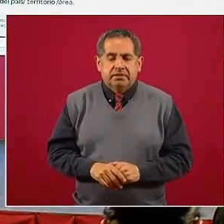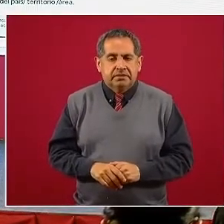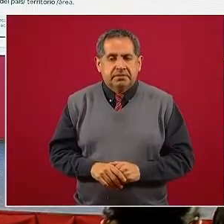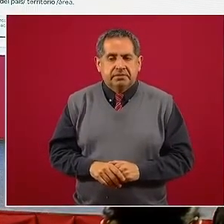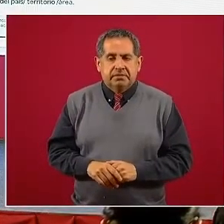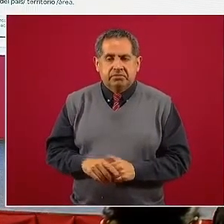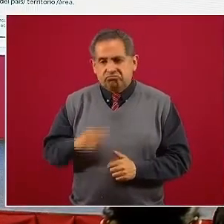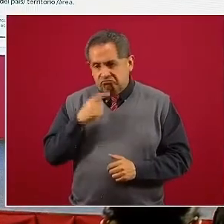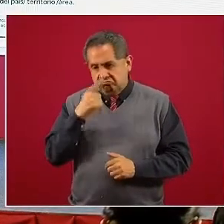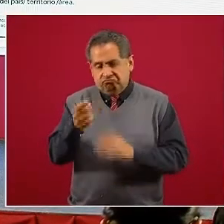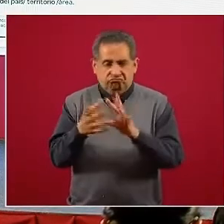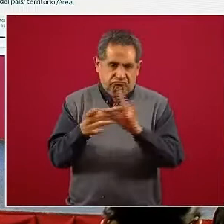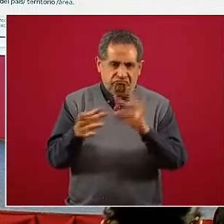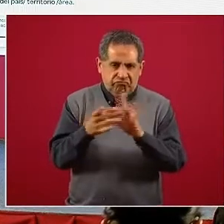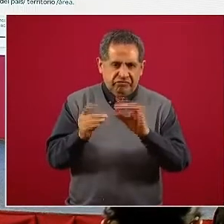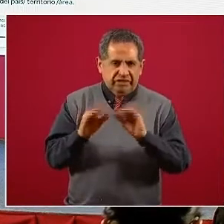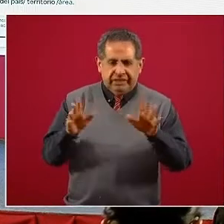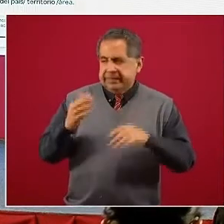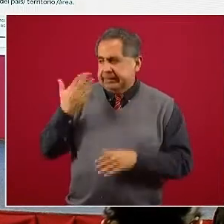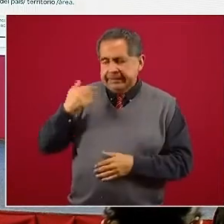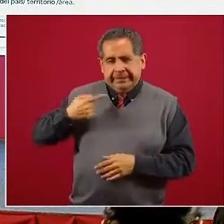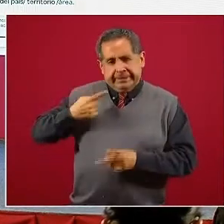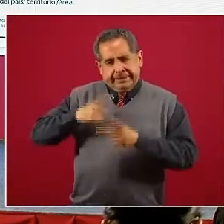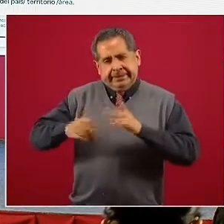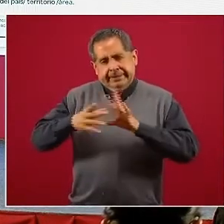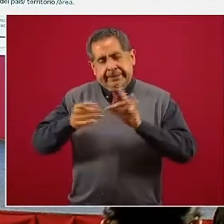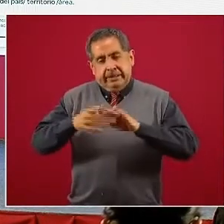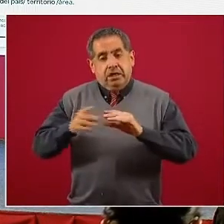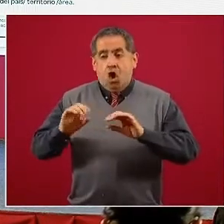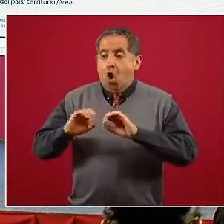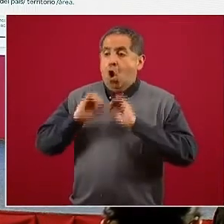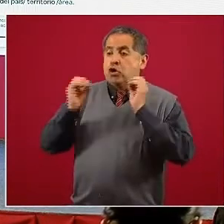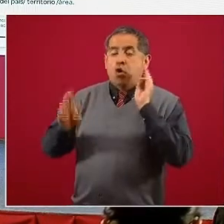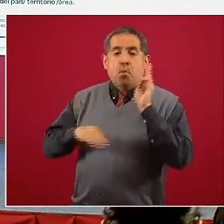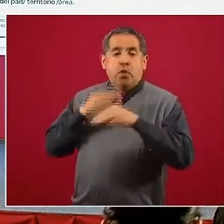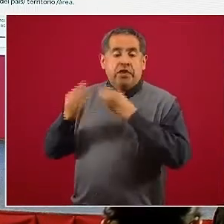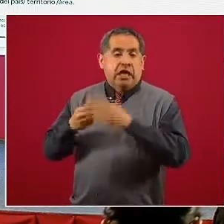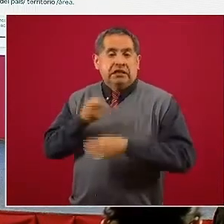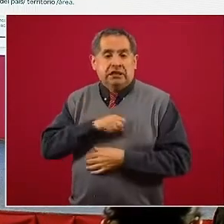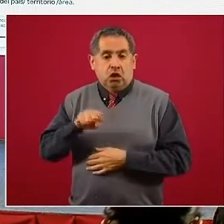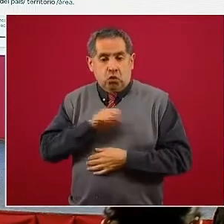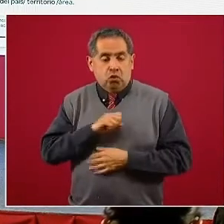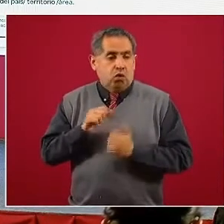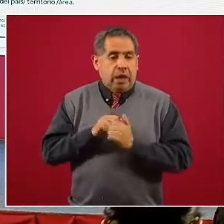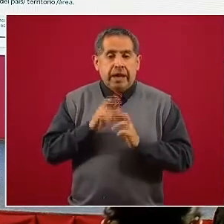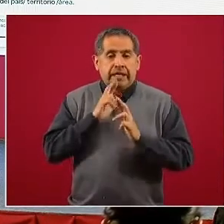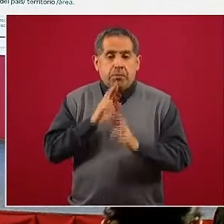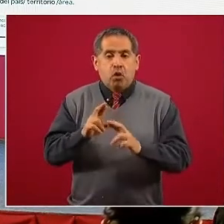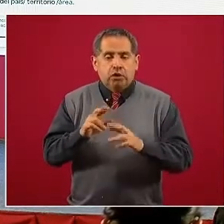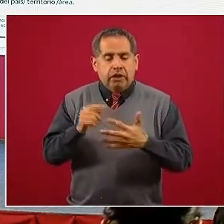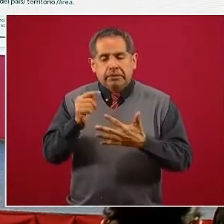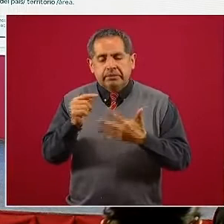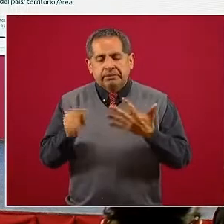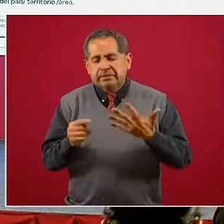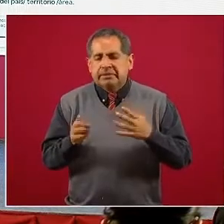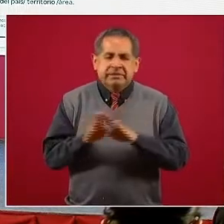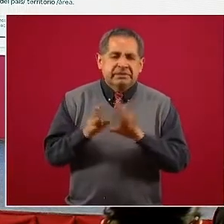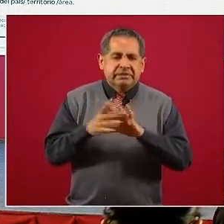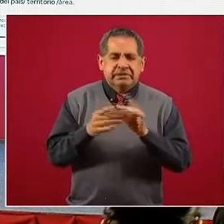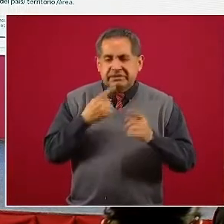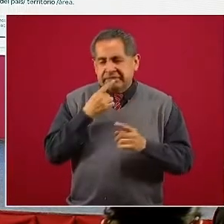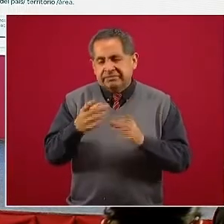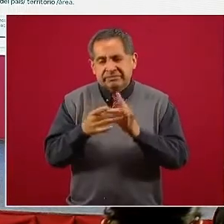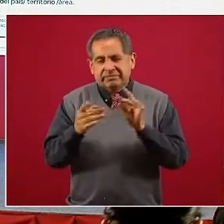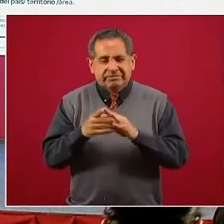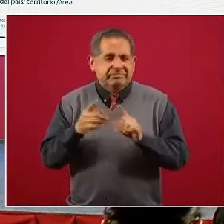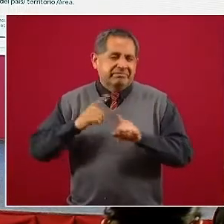Comentarles, como les mencionaba en un inicio, que la Organización Mundial de la Salud, a través de sus reportes de situación, pues tiene